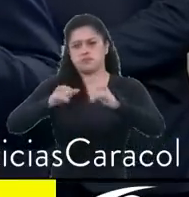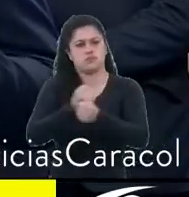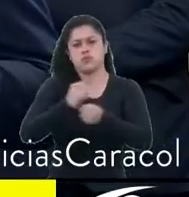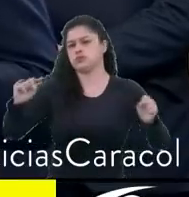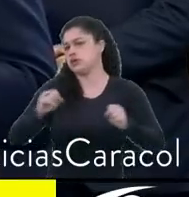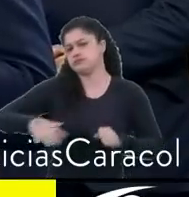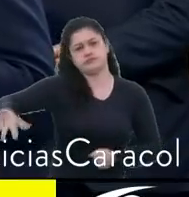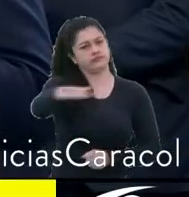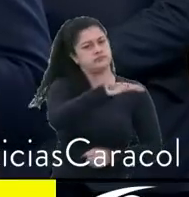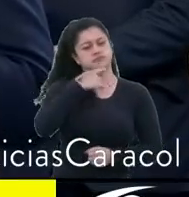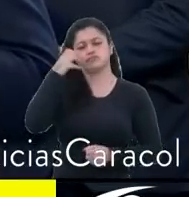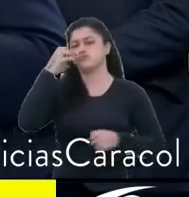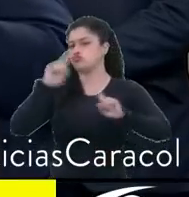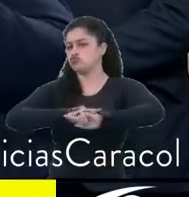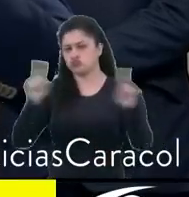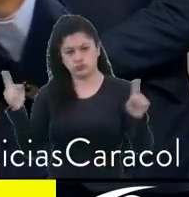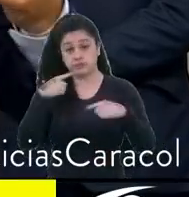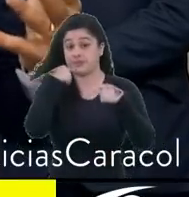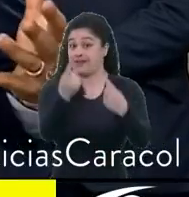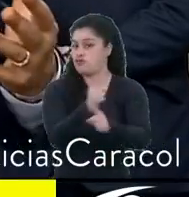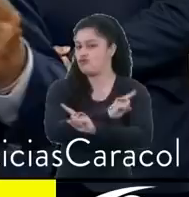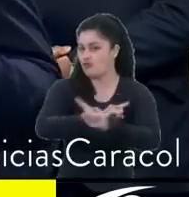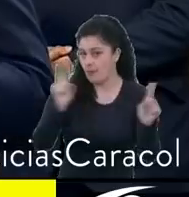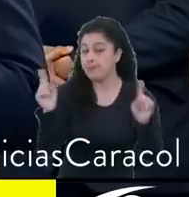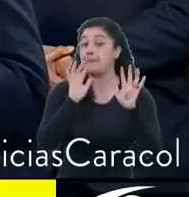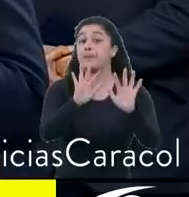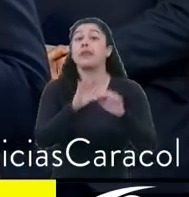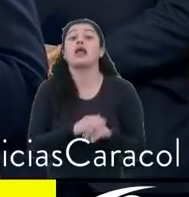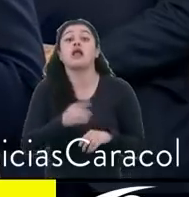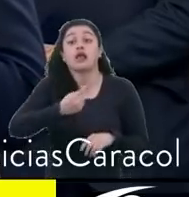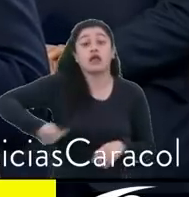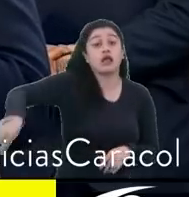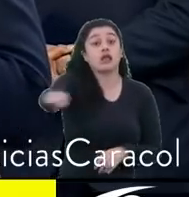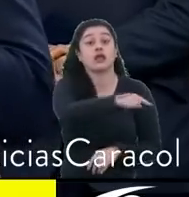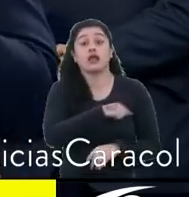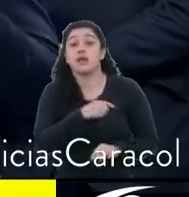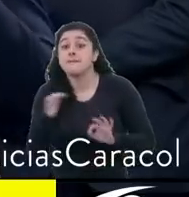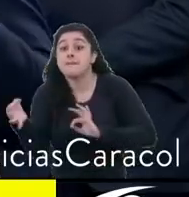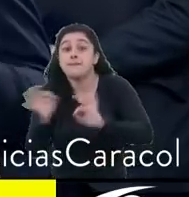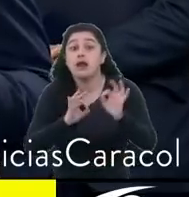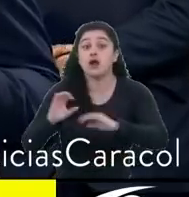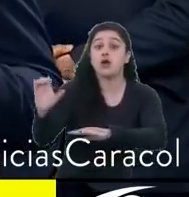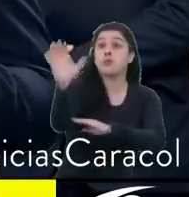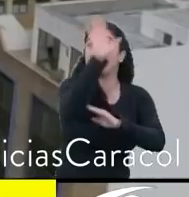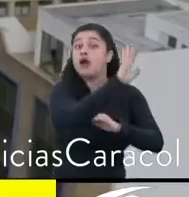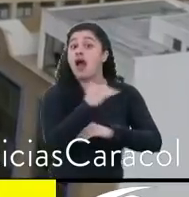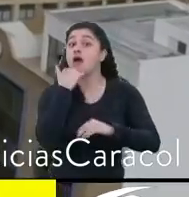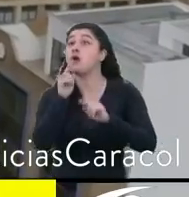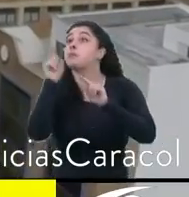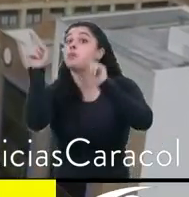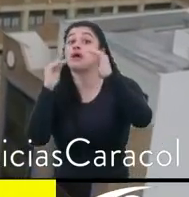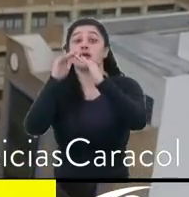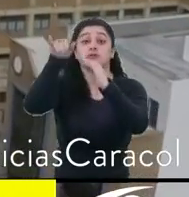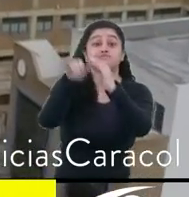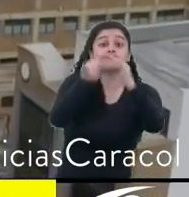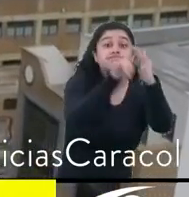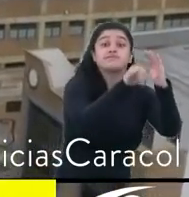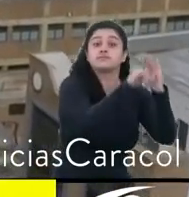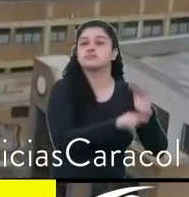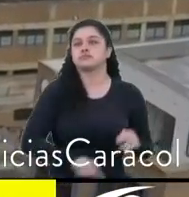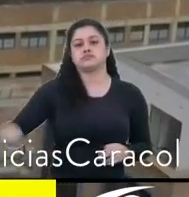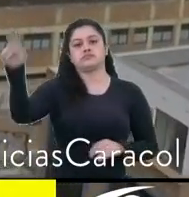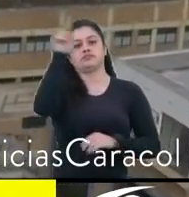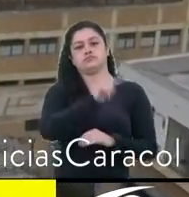pensar en aislamientos nacionales, en aislamientos de carácter generalizado, a mí me parece que hoy